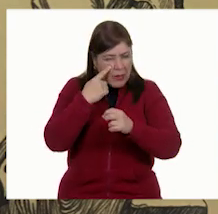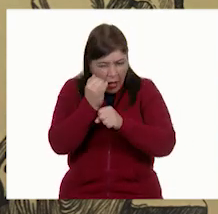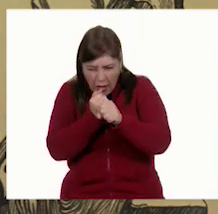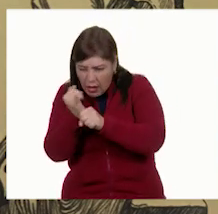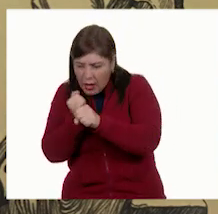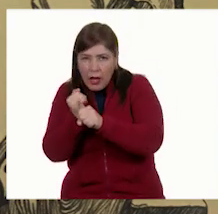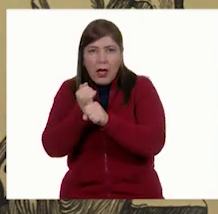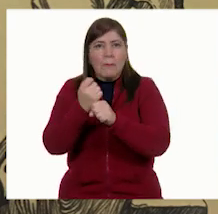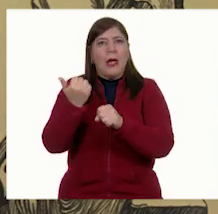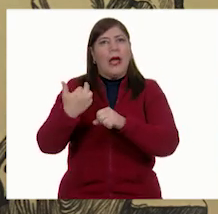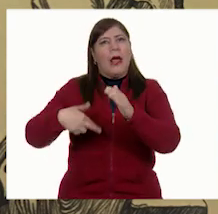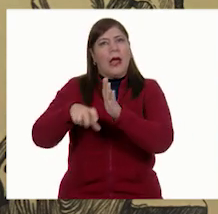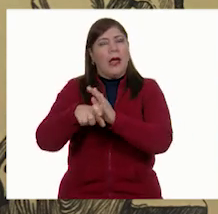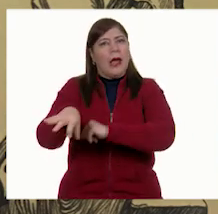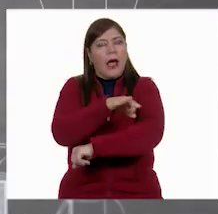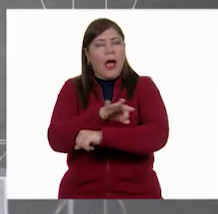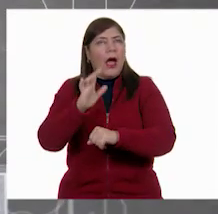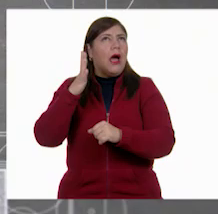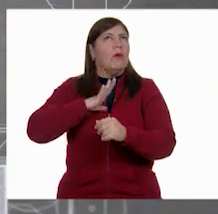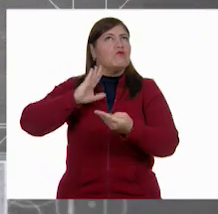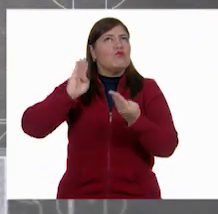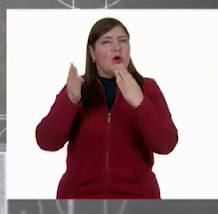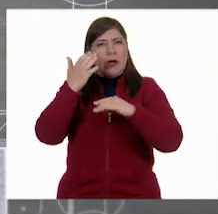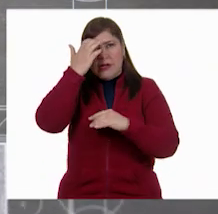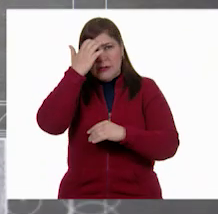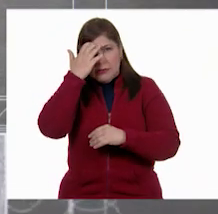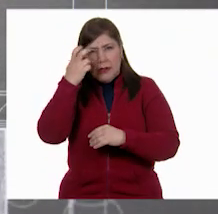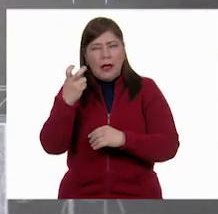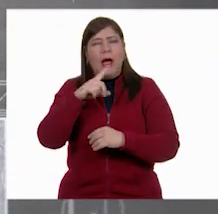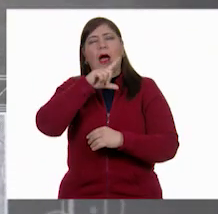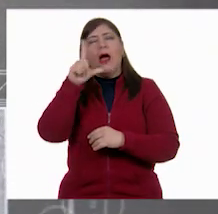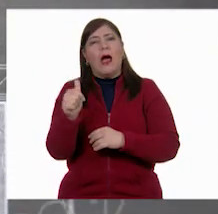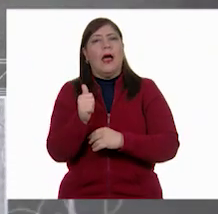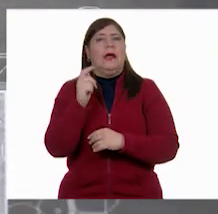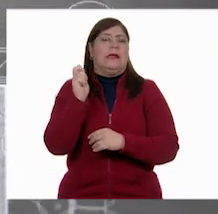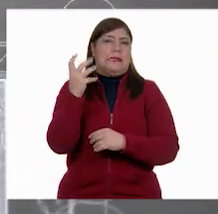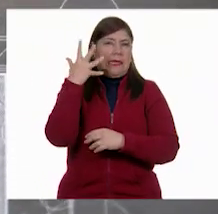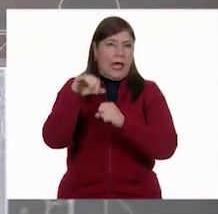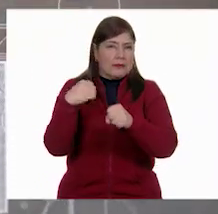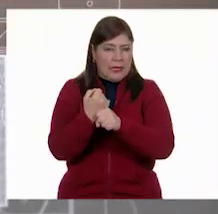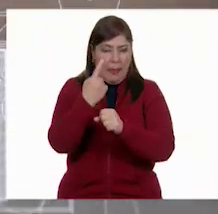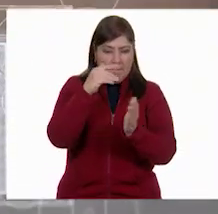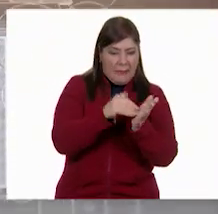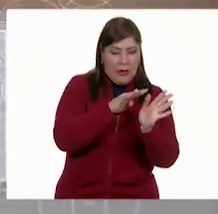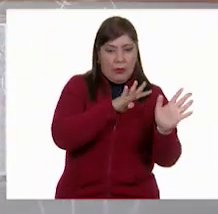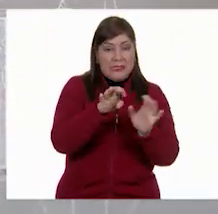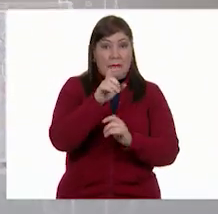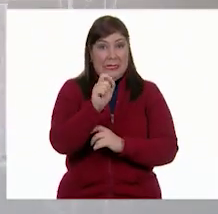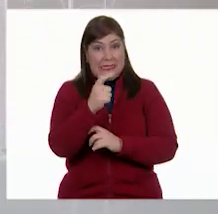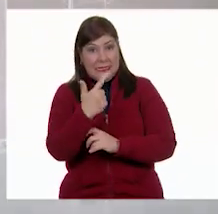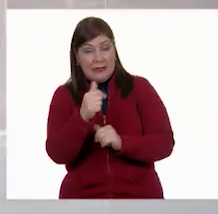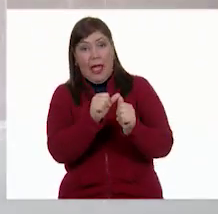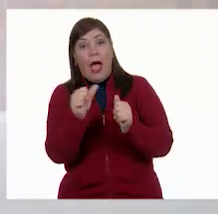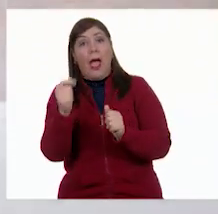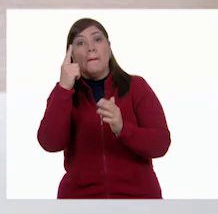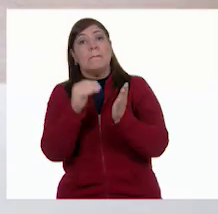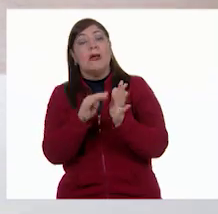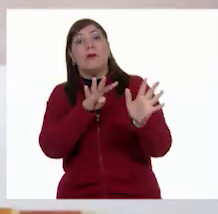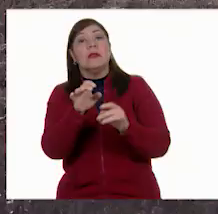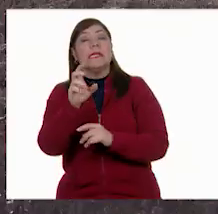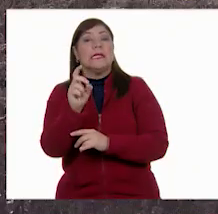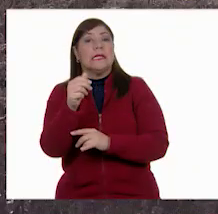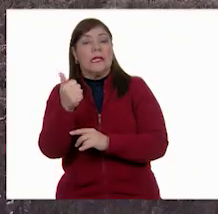connotado arquitecto universal. Durante casi una década, entre 1927 y